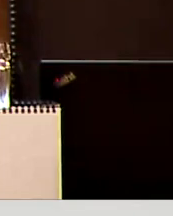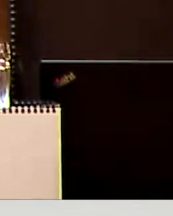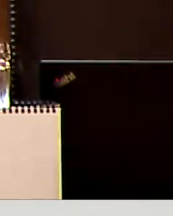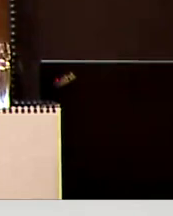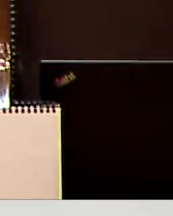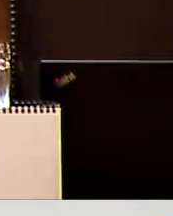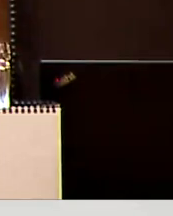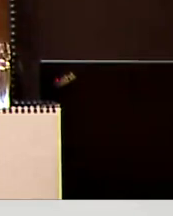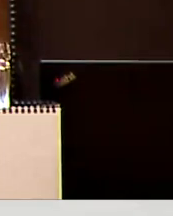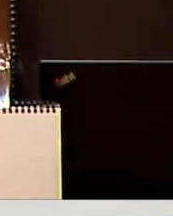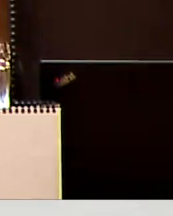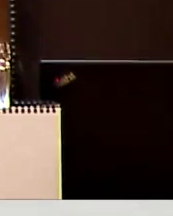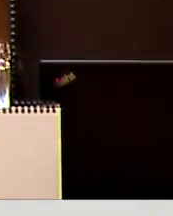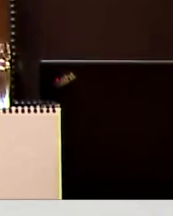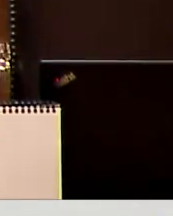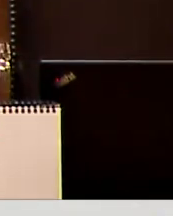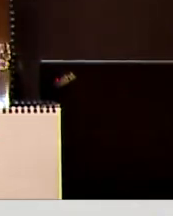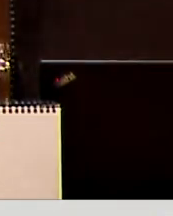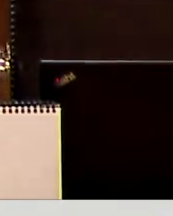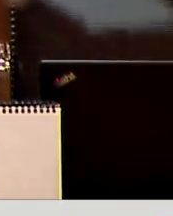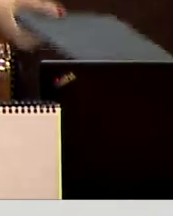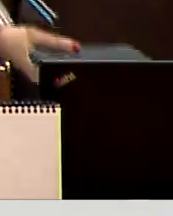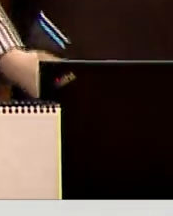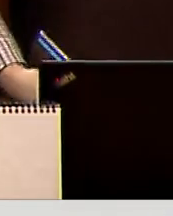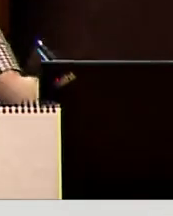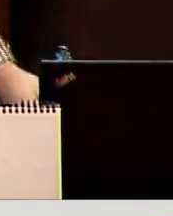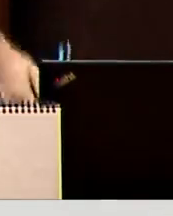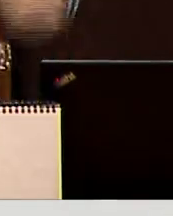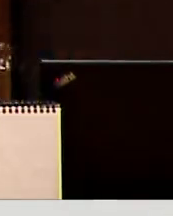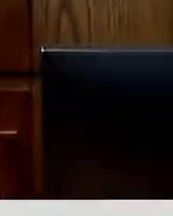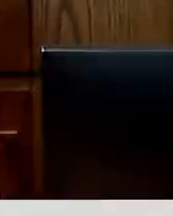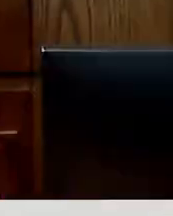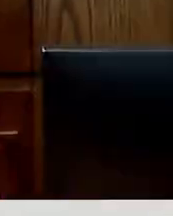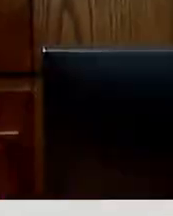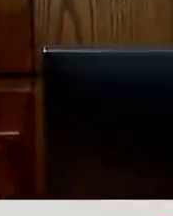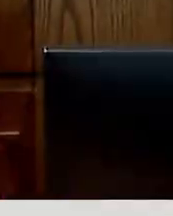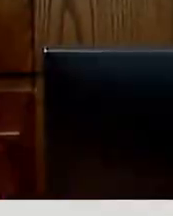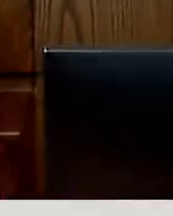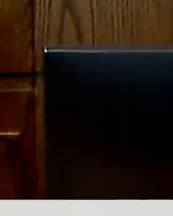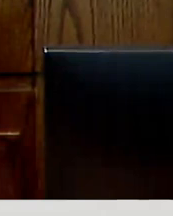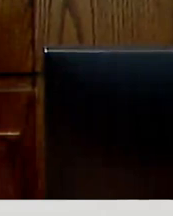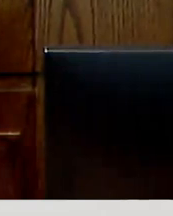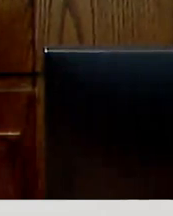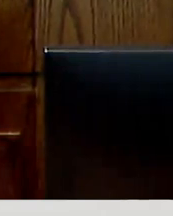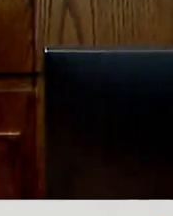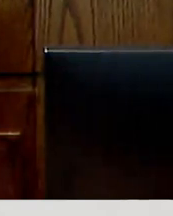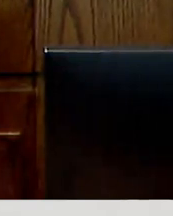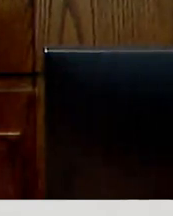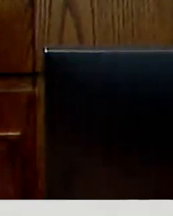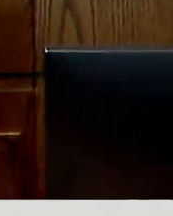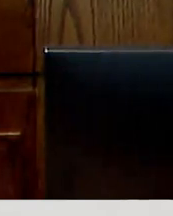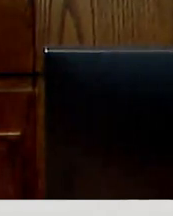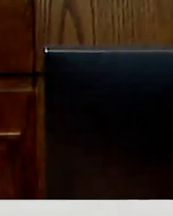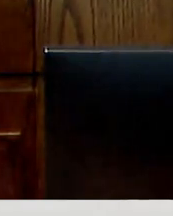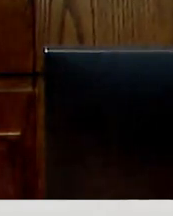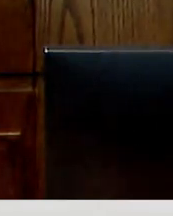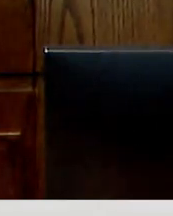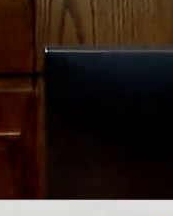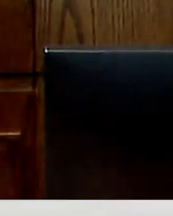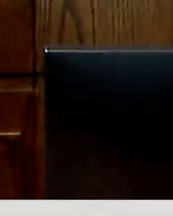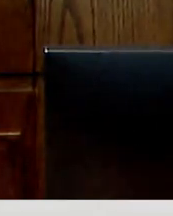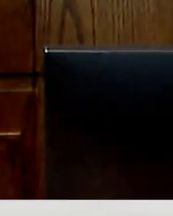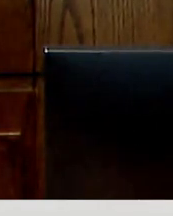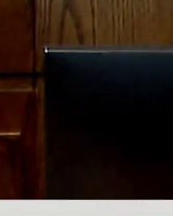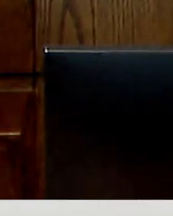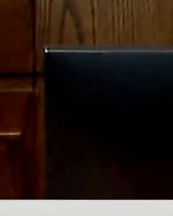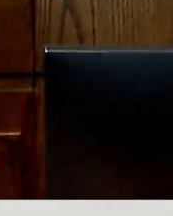reglamento sí presidente Muchas gracias Solo que por tiempo si hablamos los que estamos inscritos los que quedamos inscritos vamos a